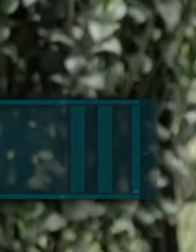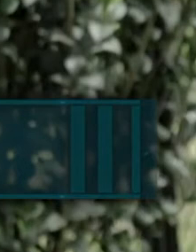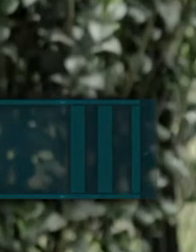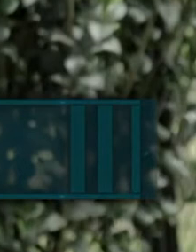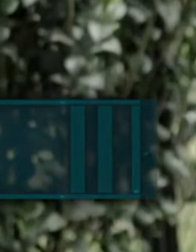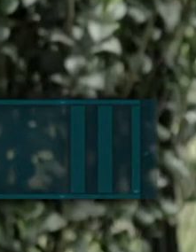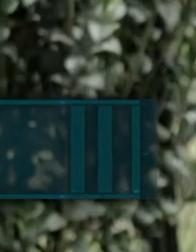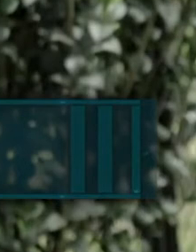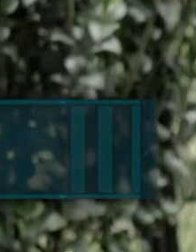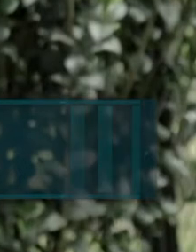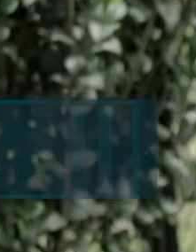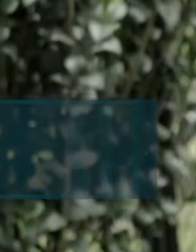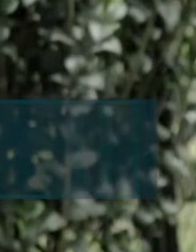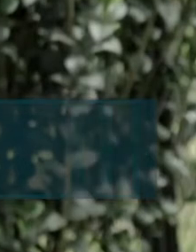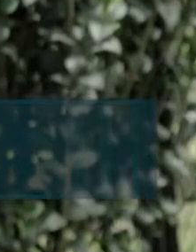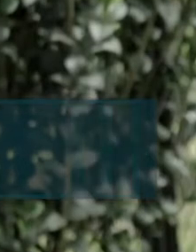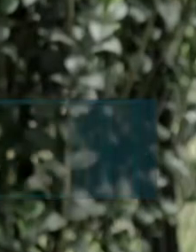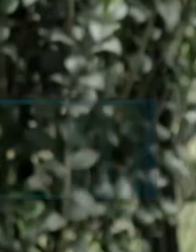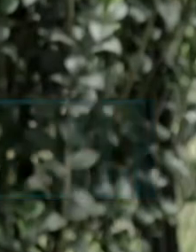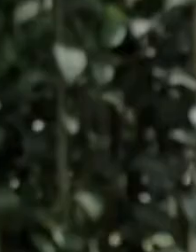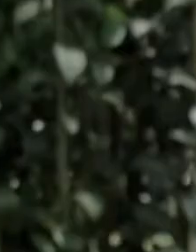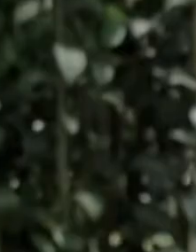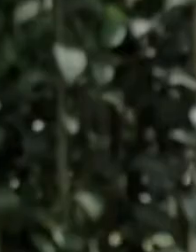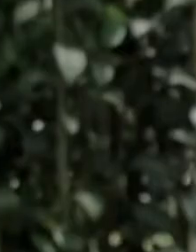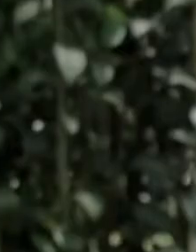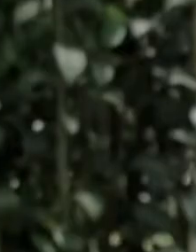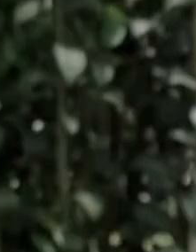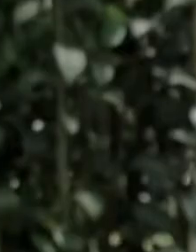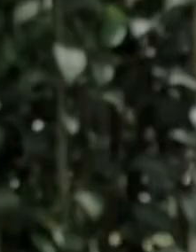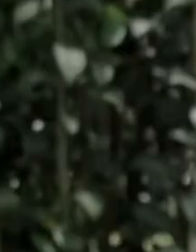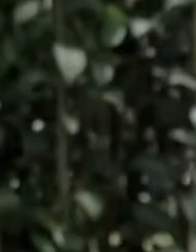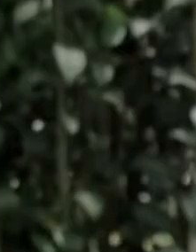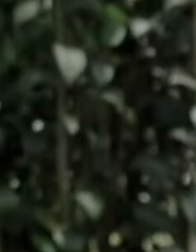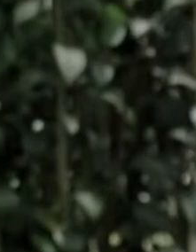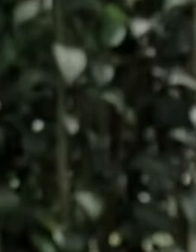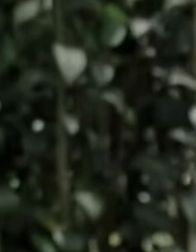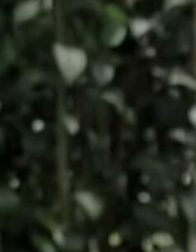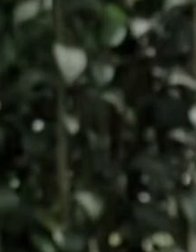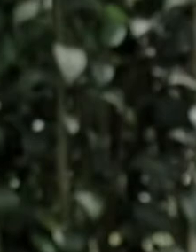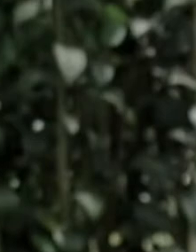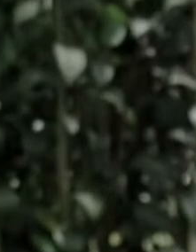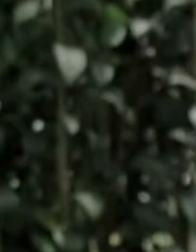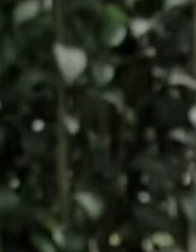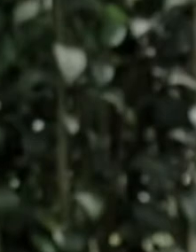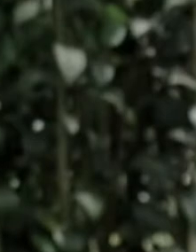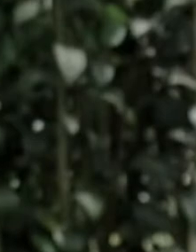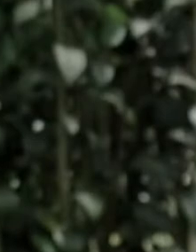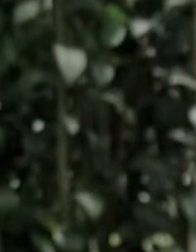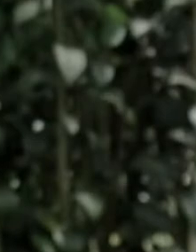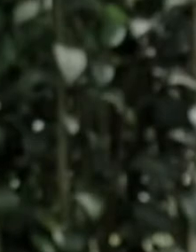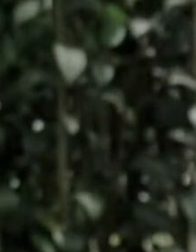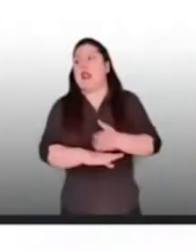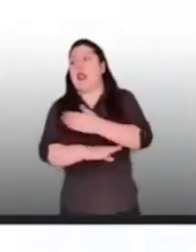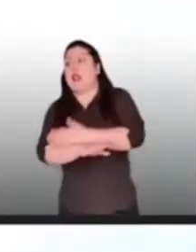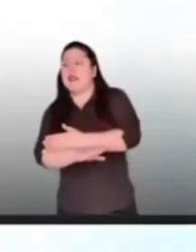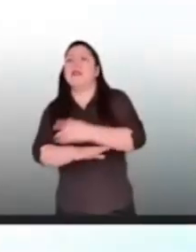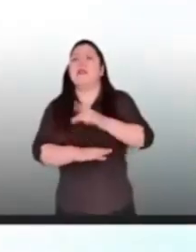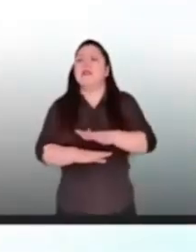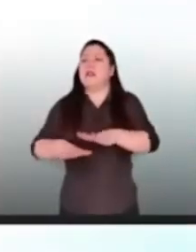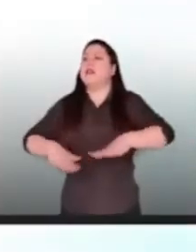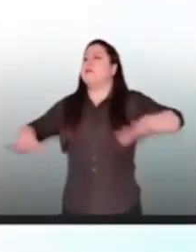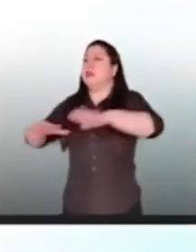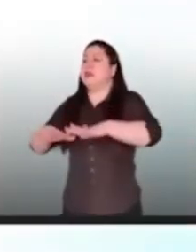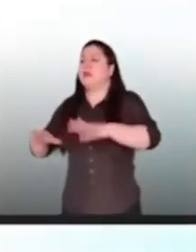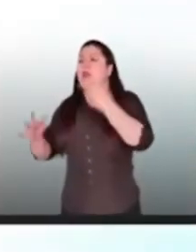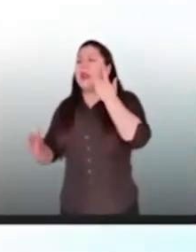Páez, Boyacá y Roberto Payán en Nariño. Tenga en cuenta las siguientes medidas de bioseguridad para acudir a las urnas.